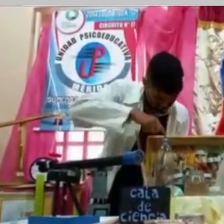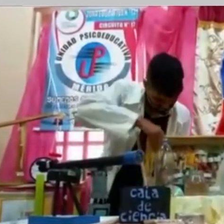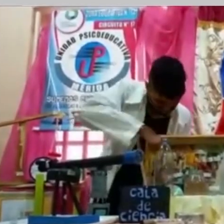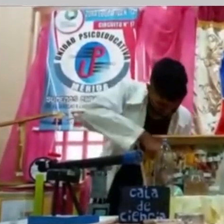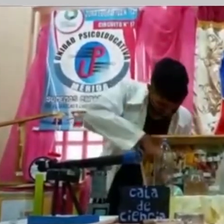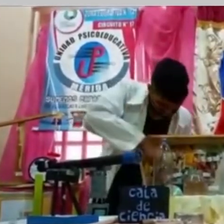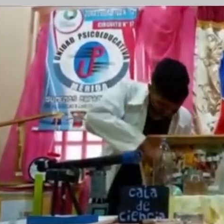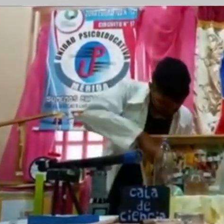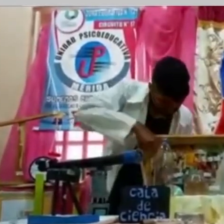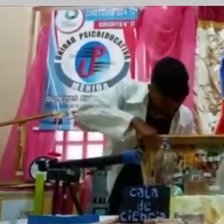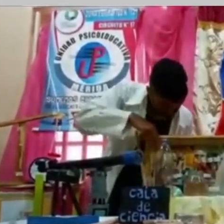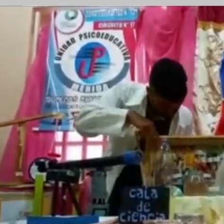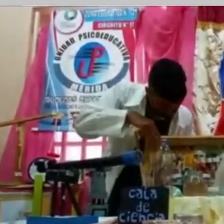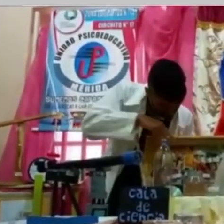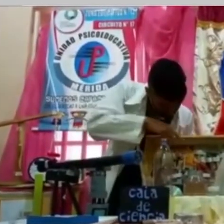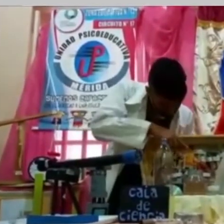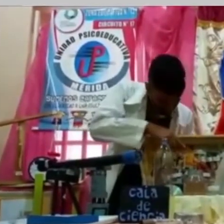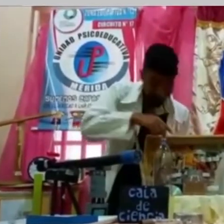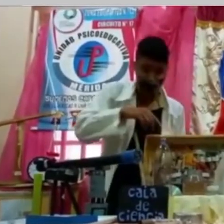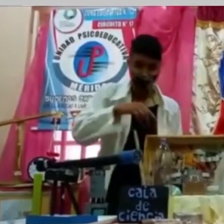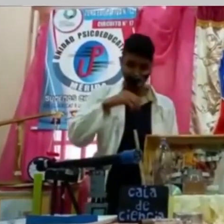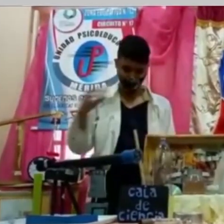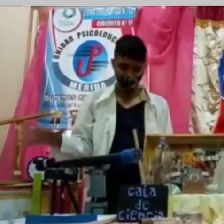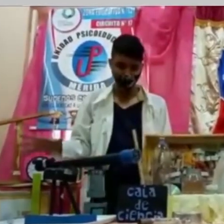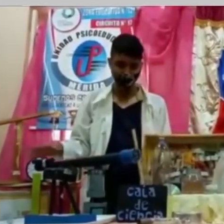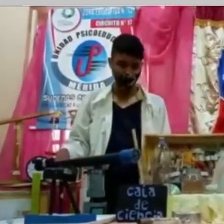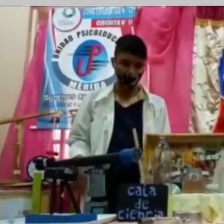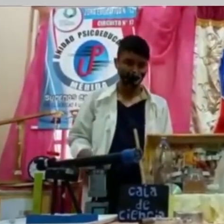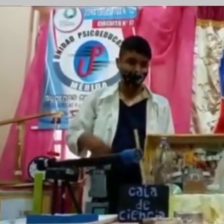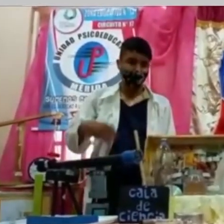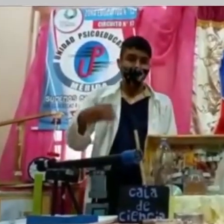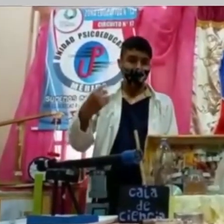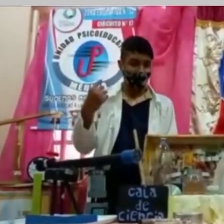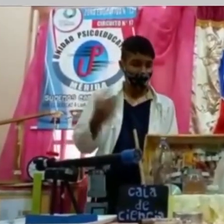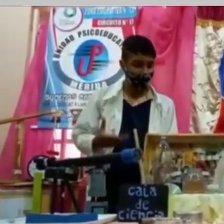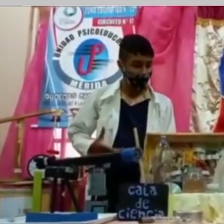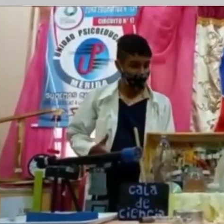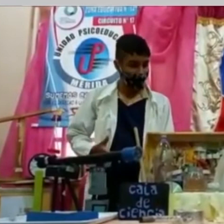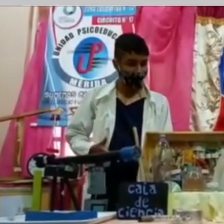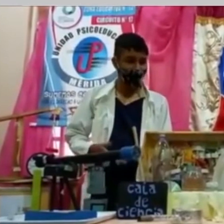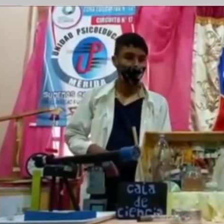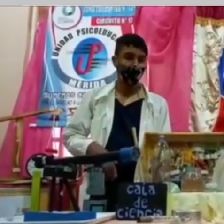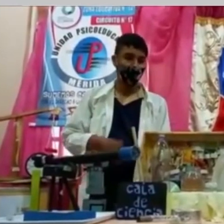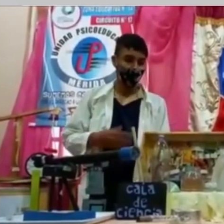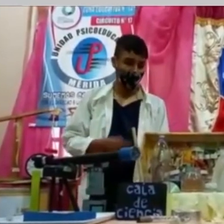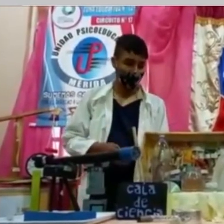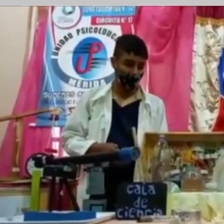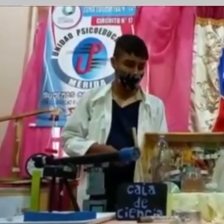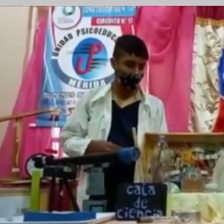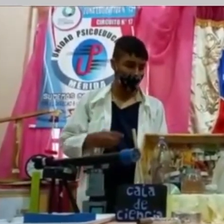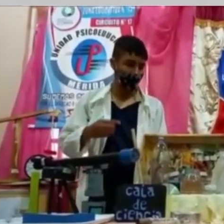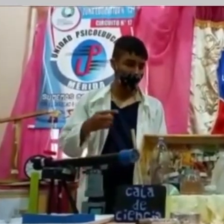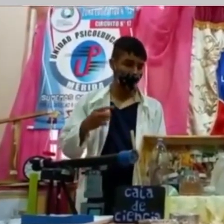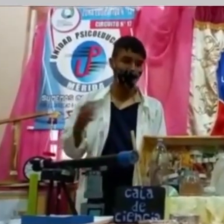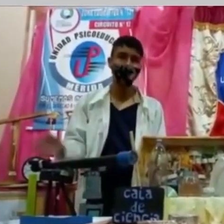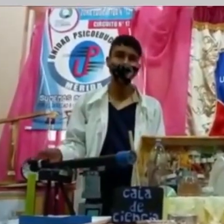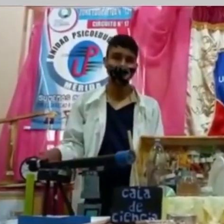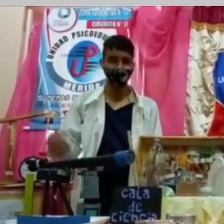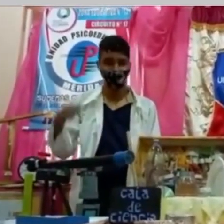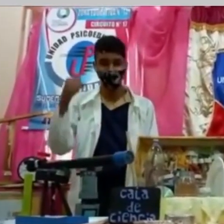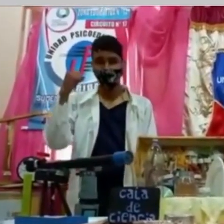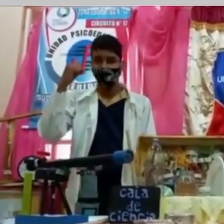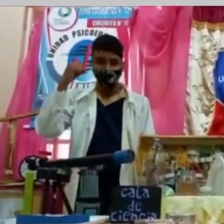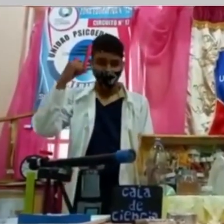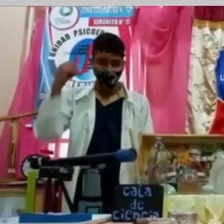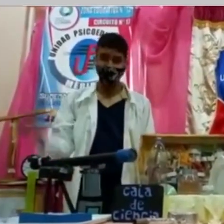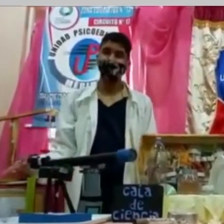de protección, una linterna, un globo, entre otros, que nos ayudarán para hacer los experimentos